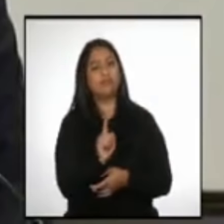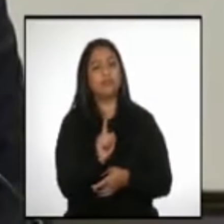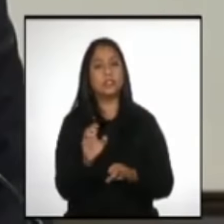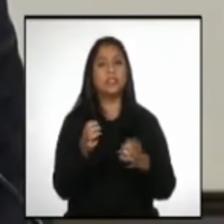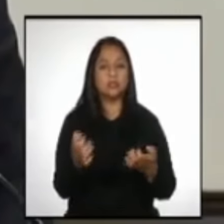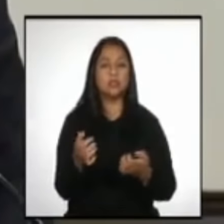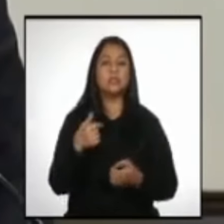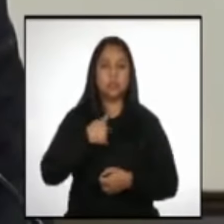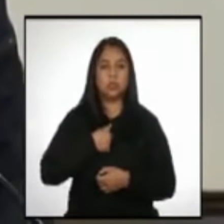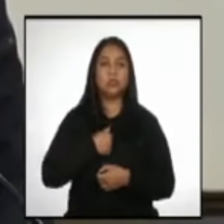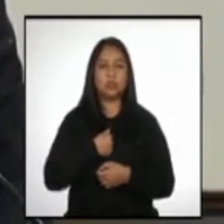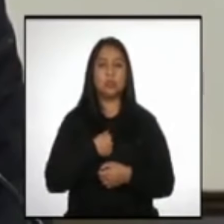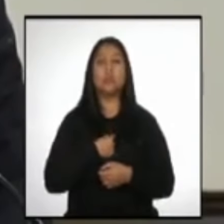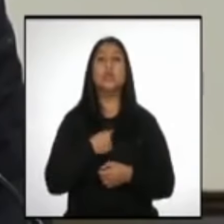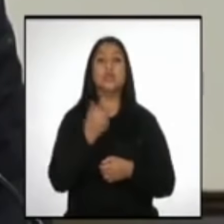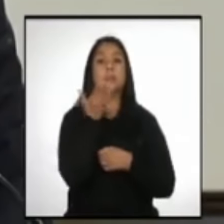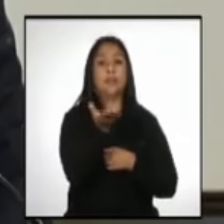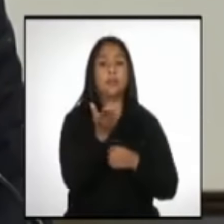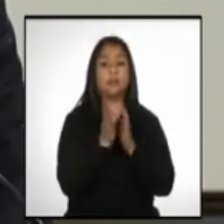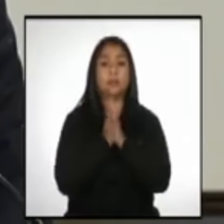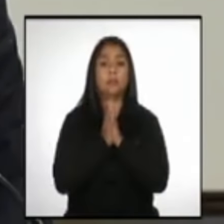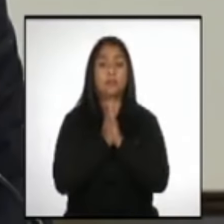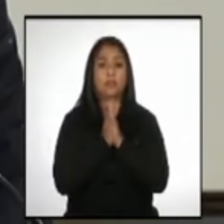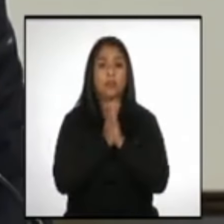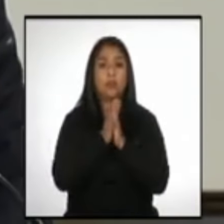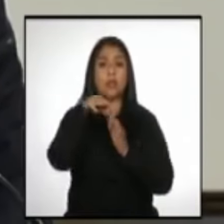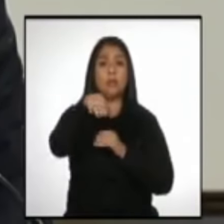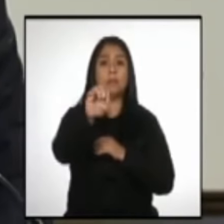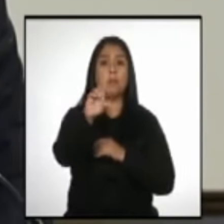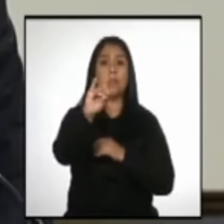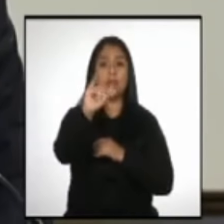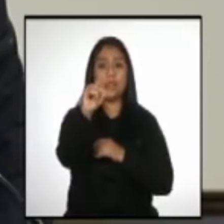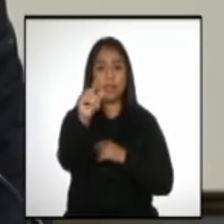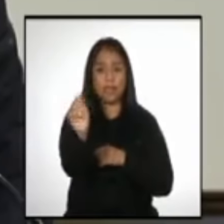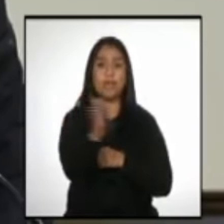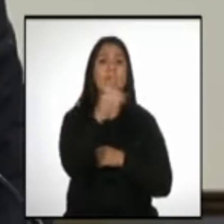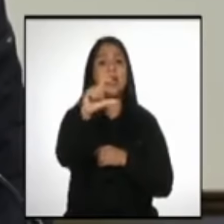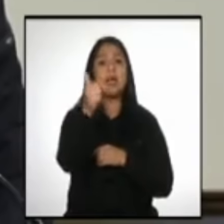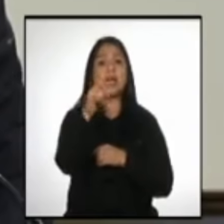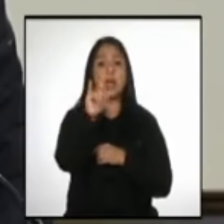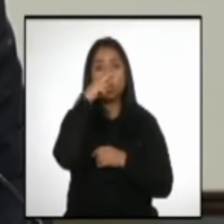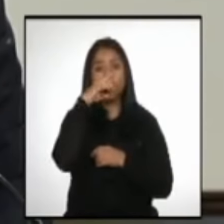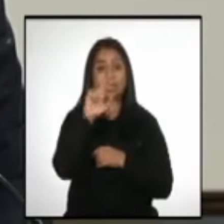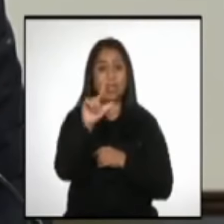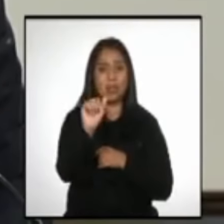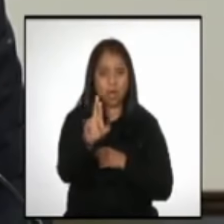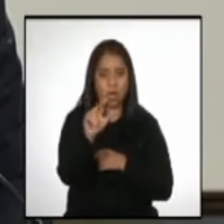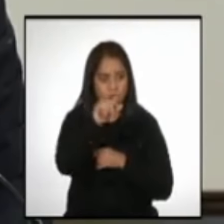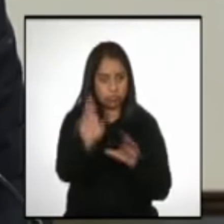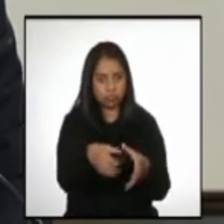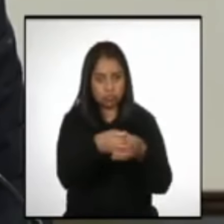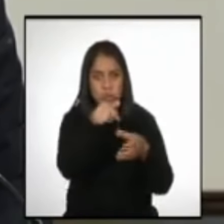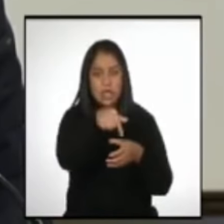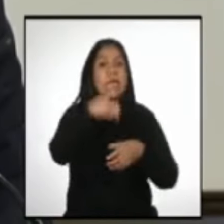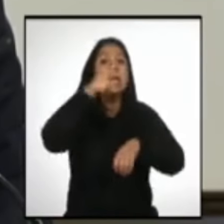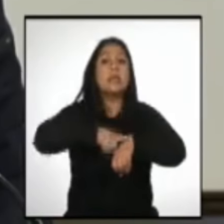Y estoy solicitando una medida cautelar ante un juzgado para que podamos, en este momento de emergencia,